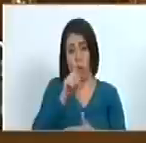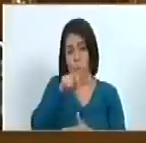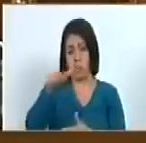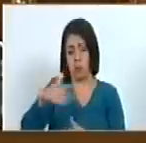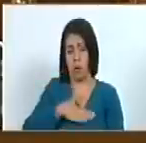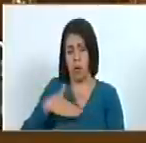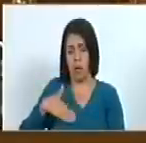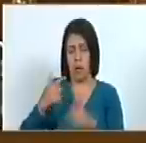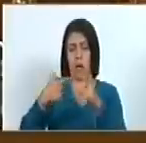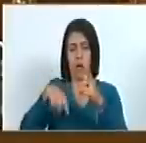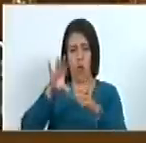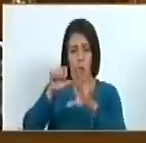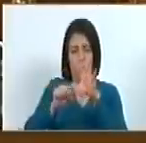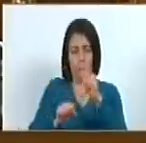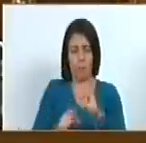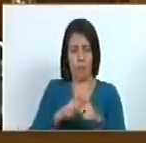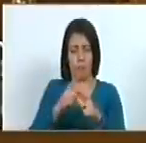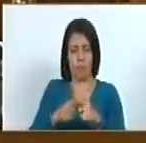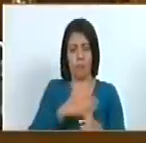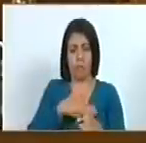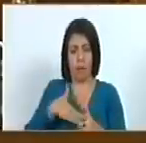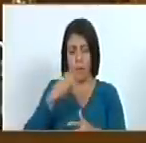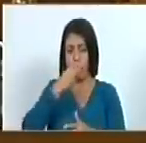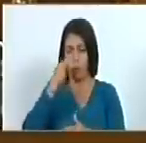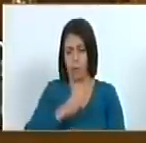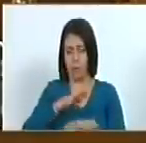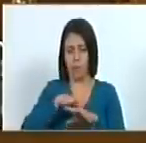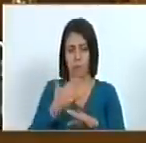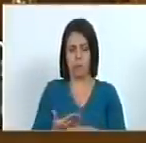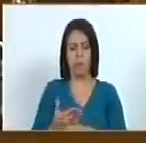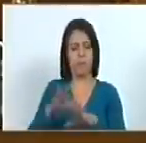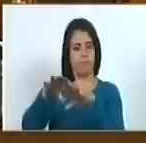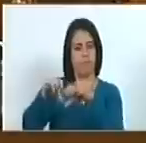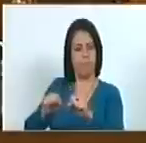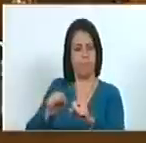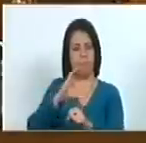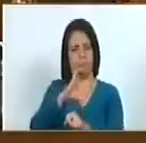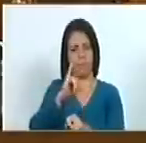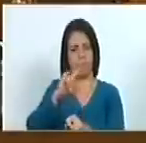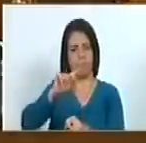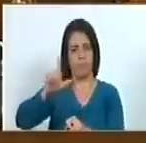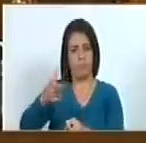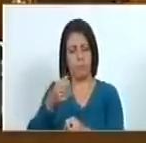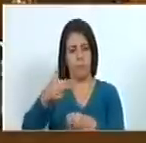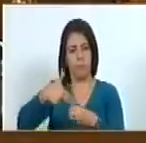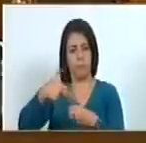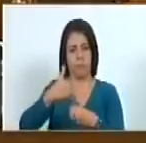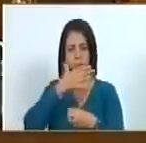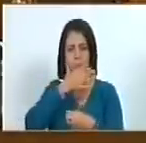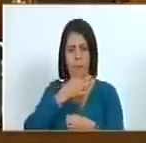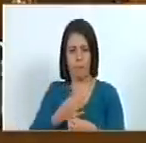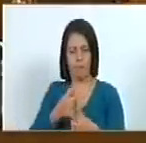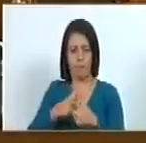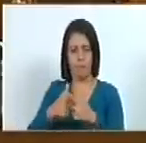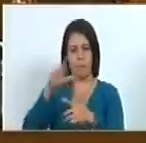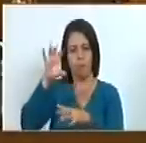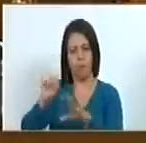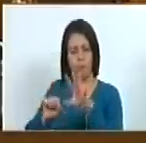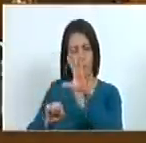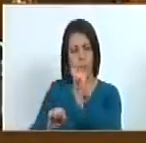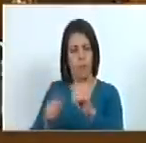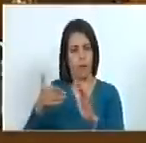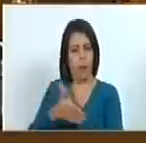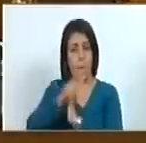candidatos, develando así su intención original de confiscar Citgo Petroleum y facilitar su adquisición